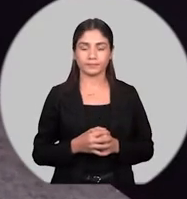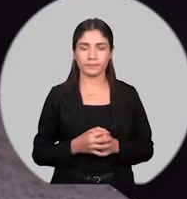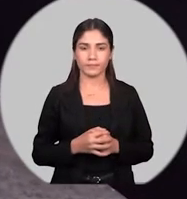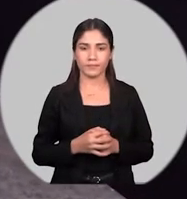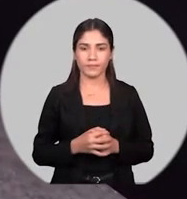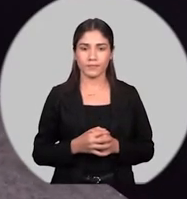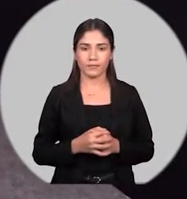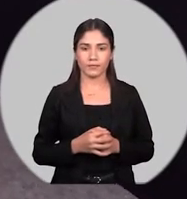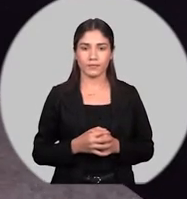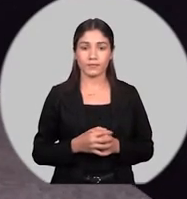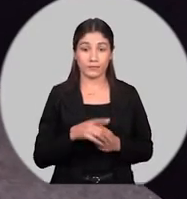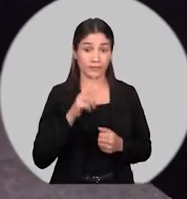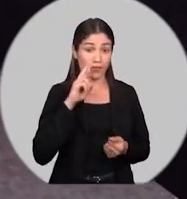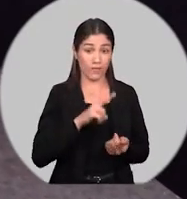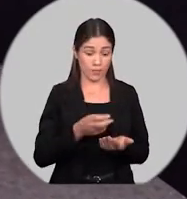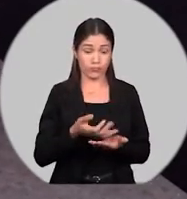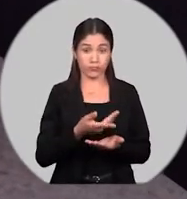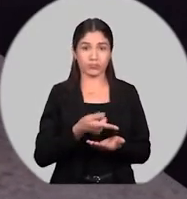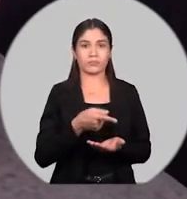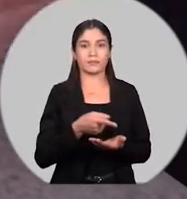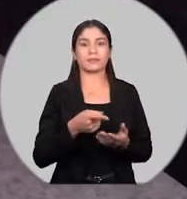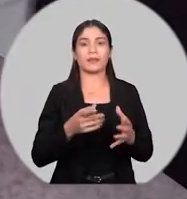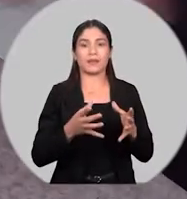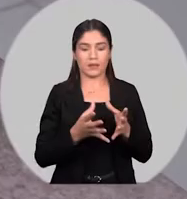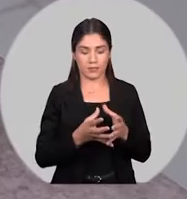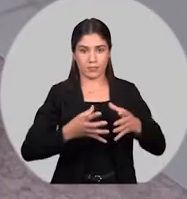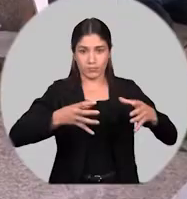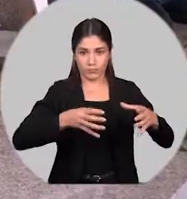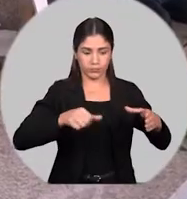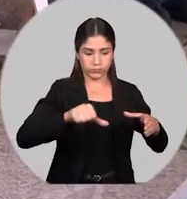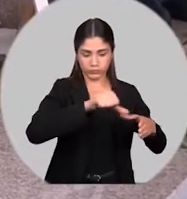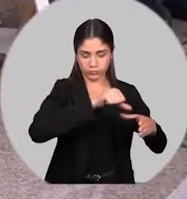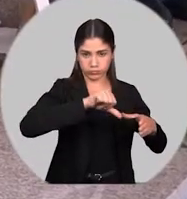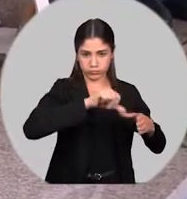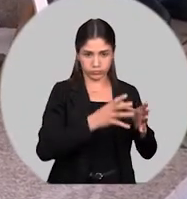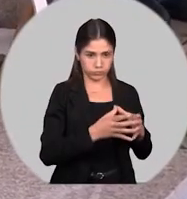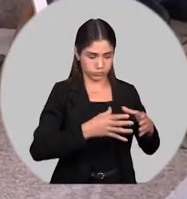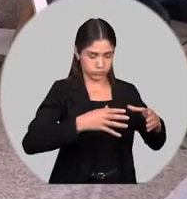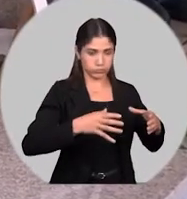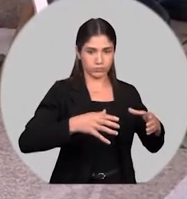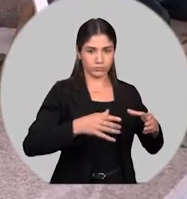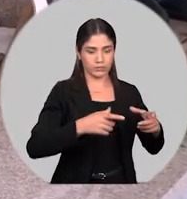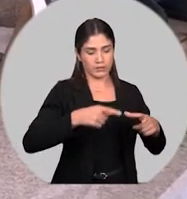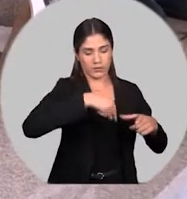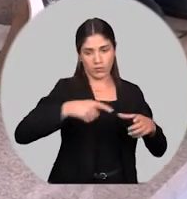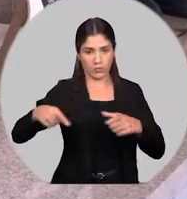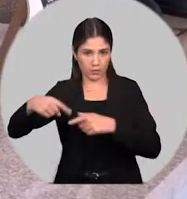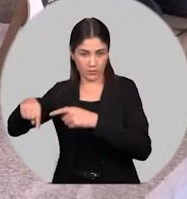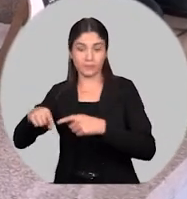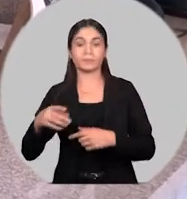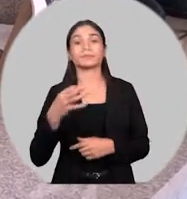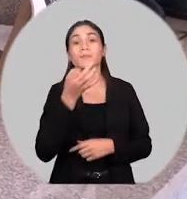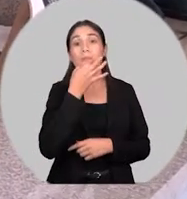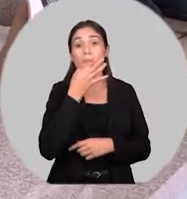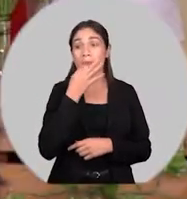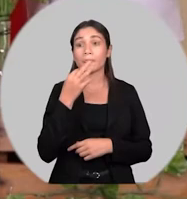y ahora es el momento de cargar ya nuestros moldes. Si todavía